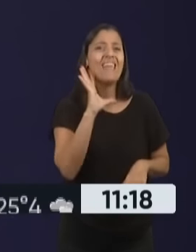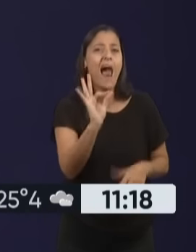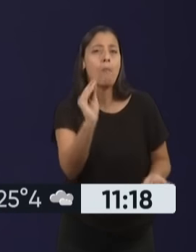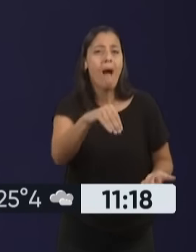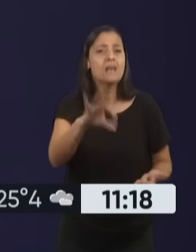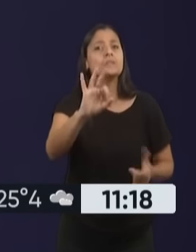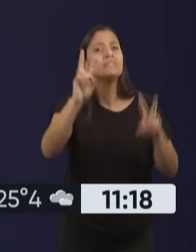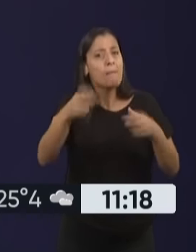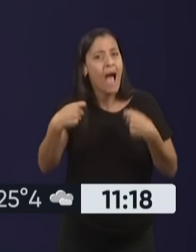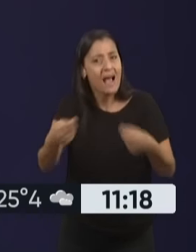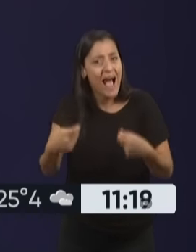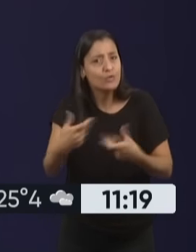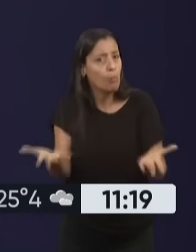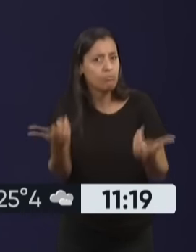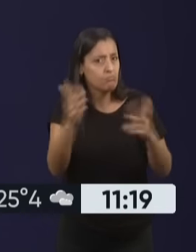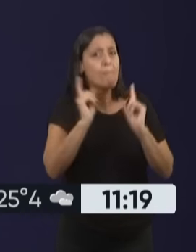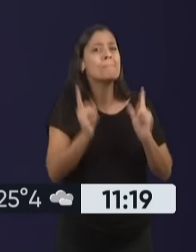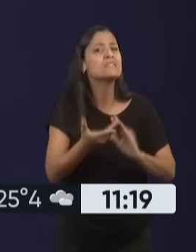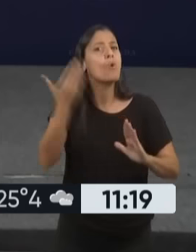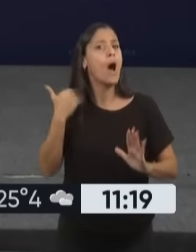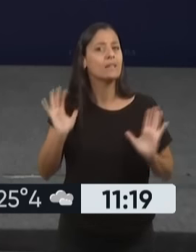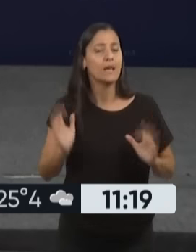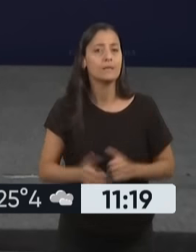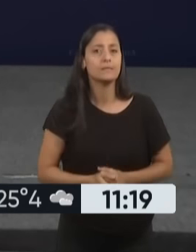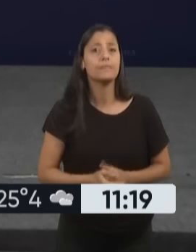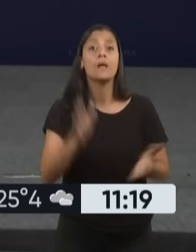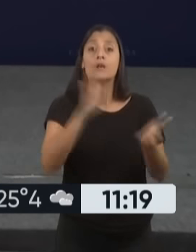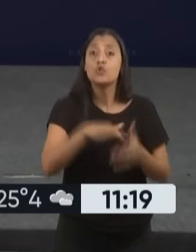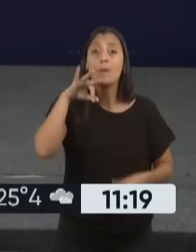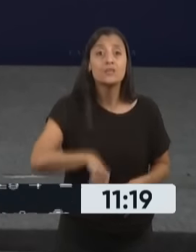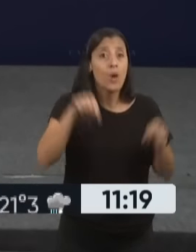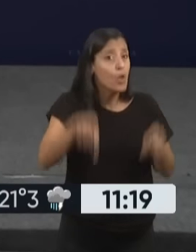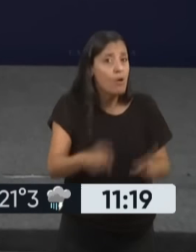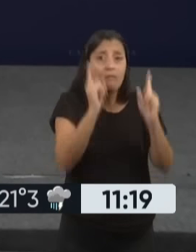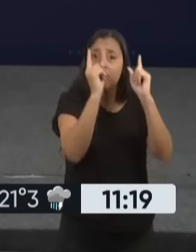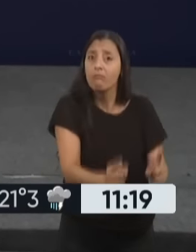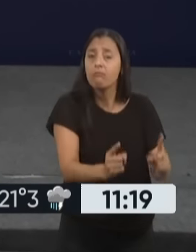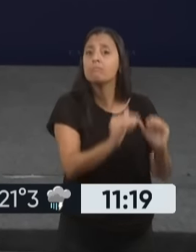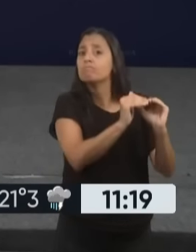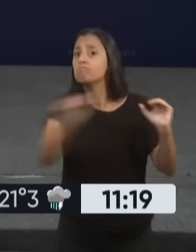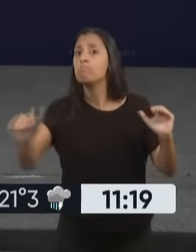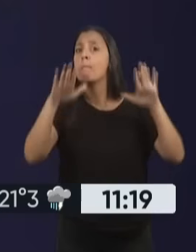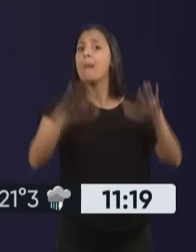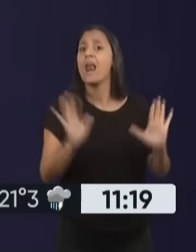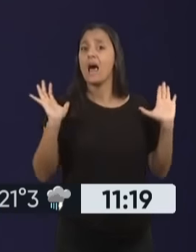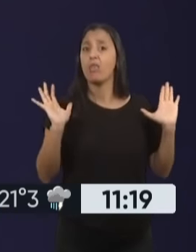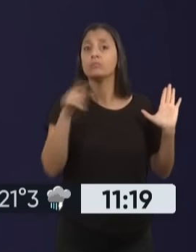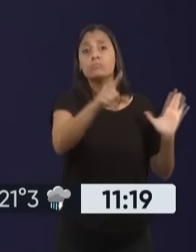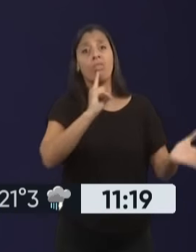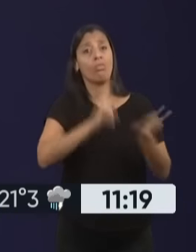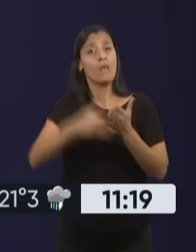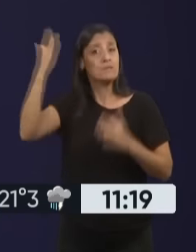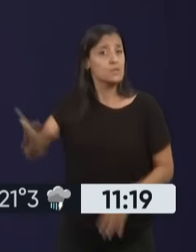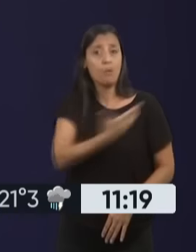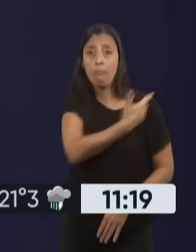en términos de gasto público los salarios hoy están congelados Bueno eso es una decisión del